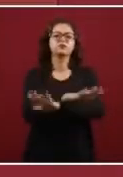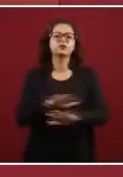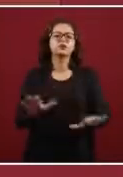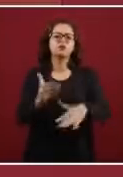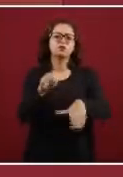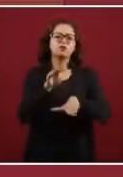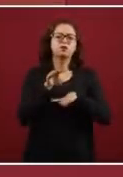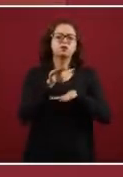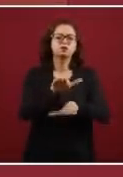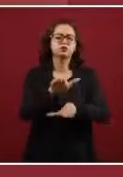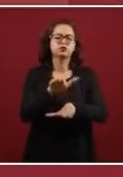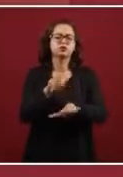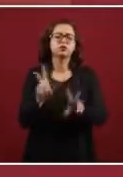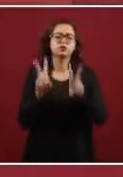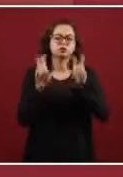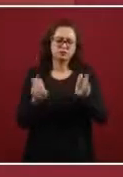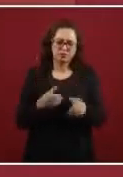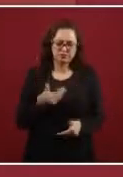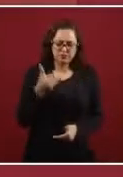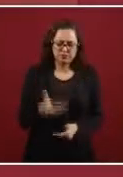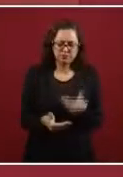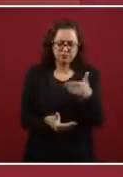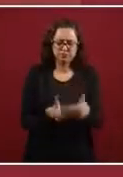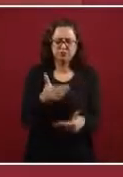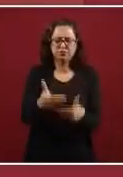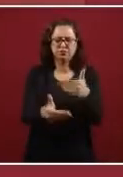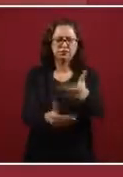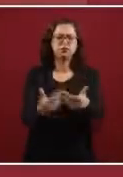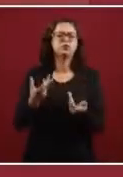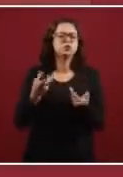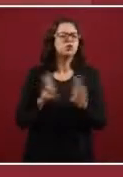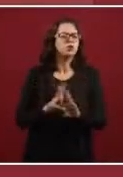va este proceso.